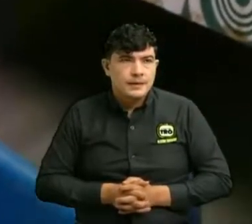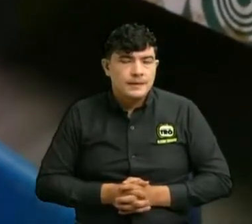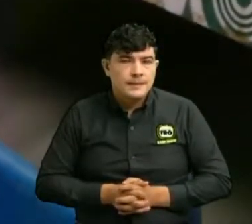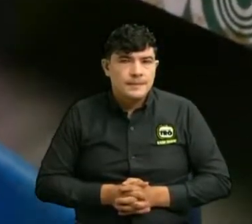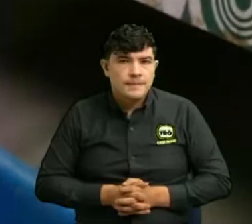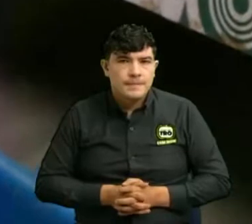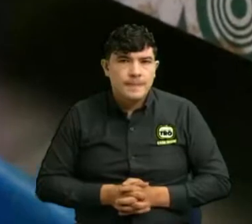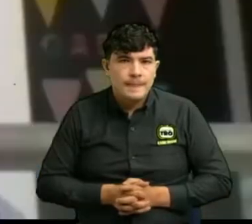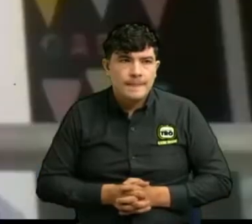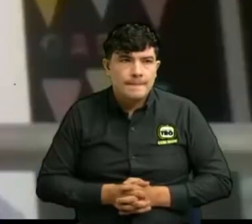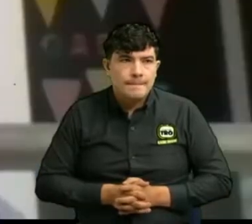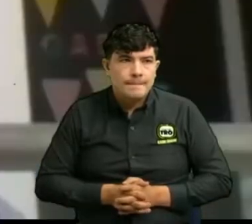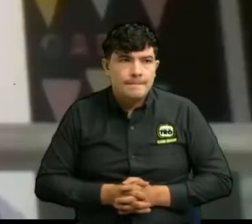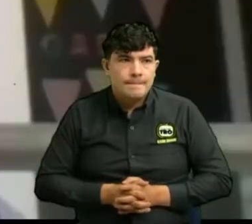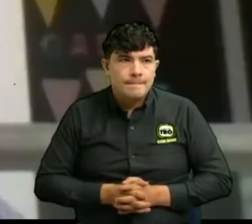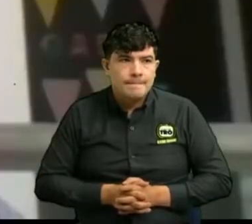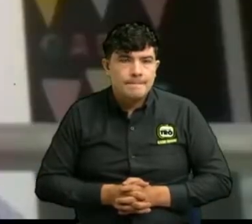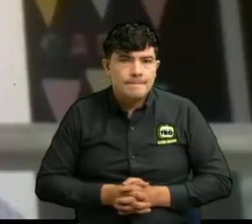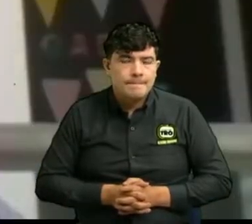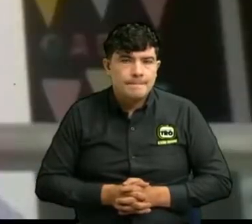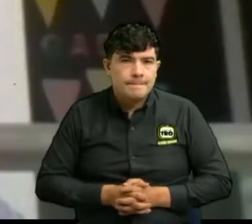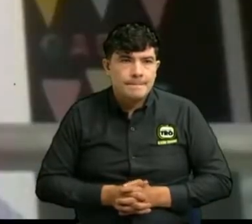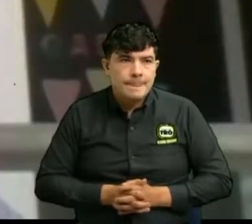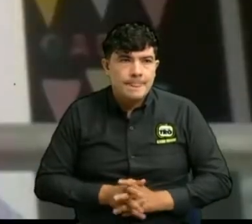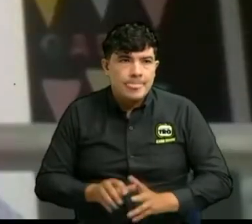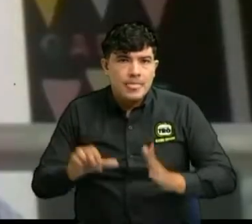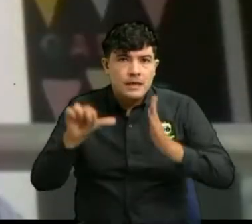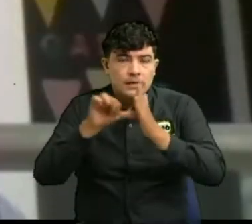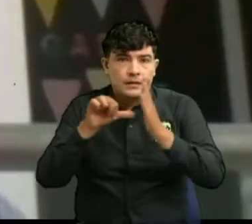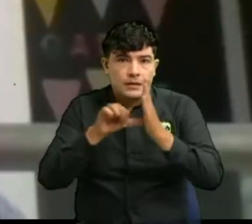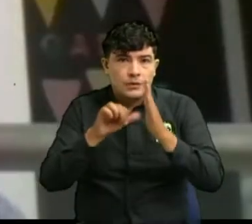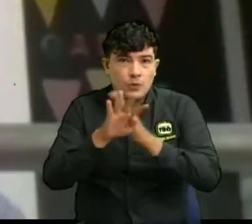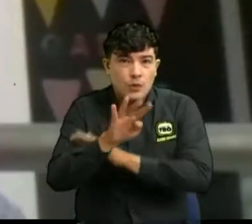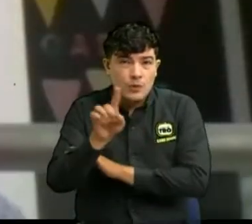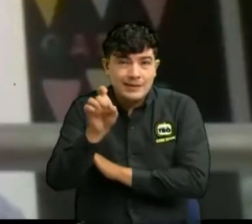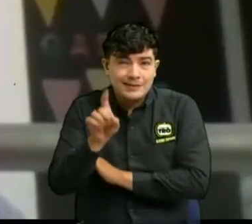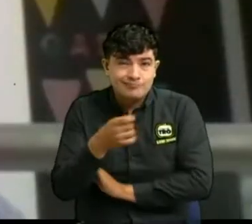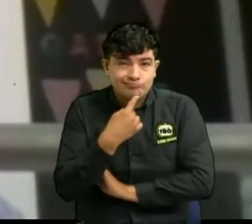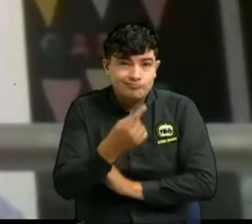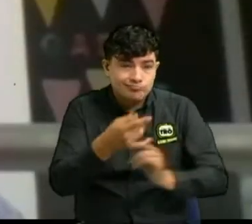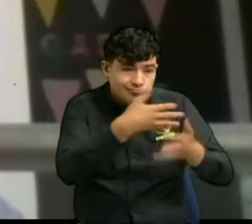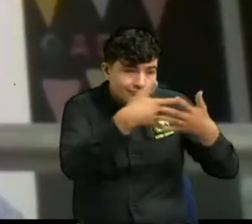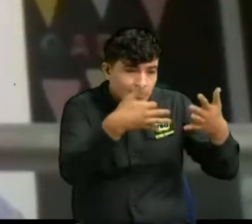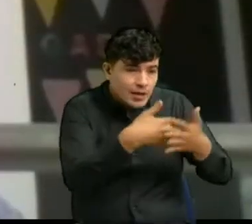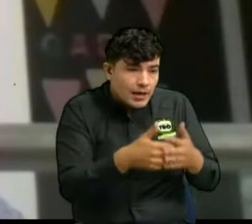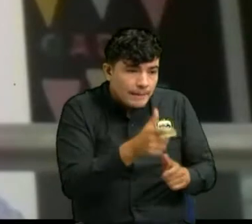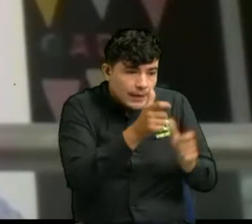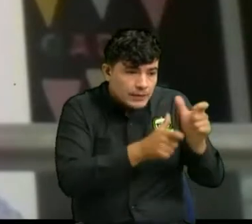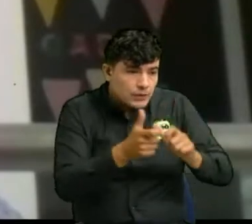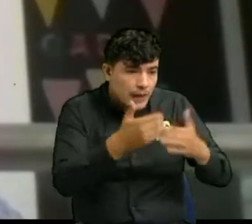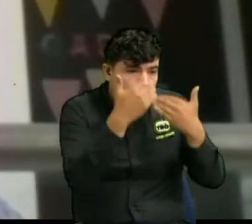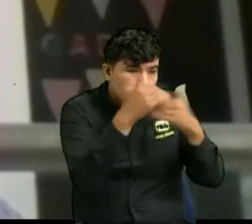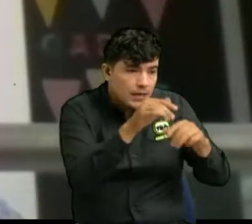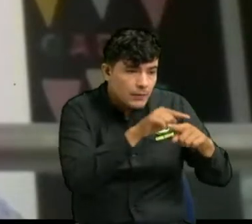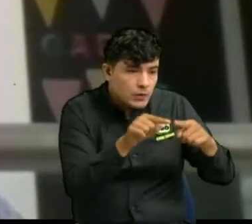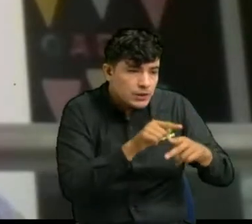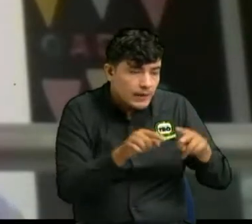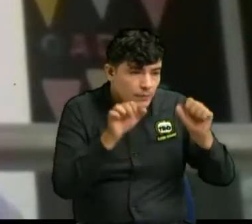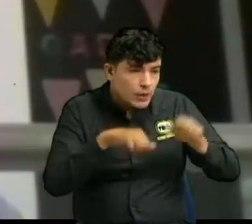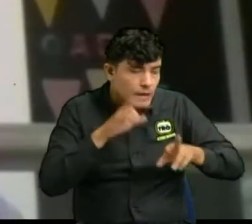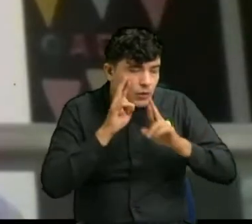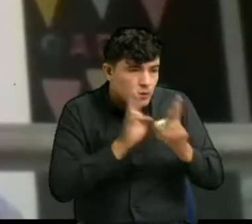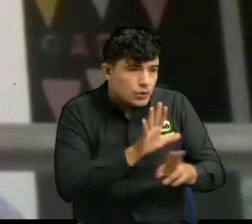46. O sea, recordemos que el artículo 46 en su parágrafo dice que un afiliado que tenga el número mínimo de semanas para pensión de